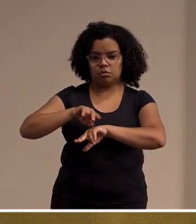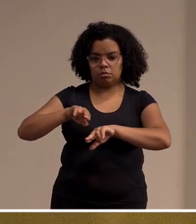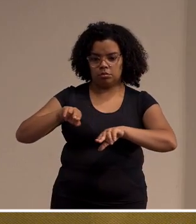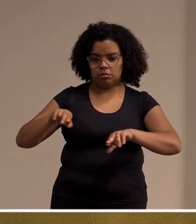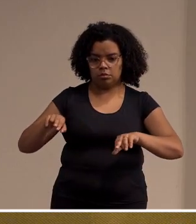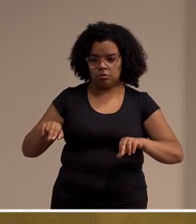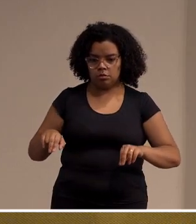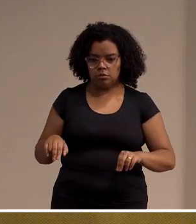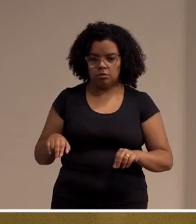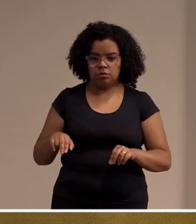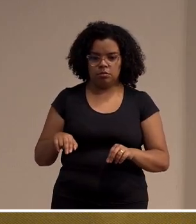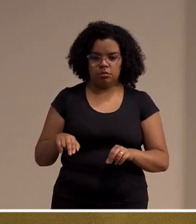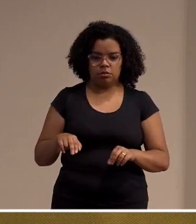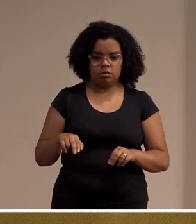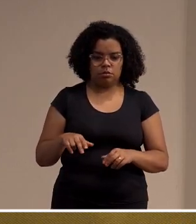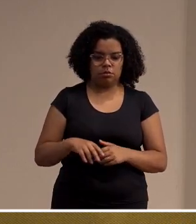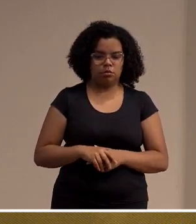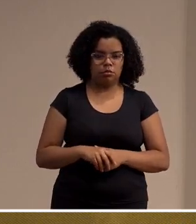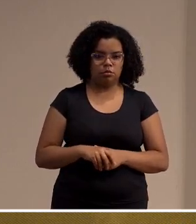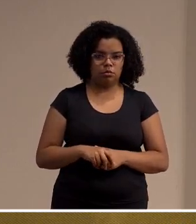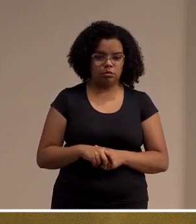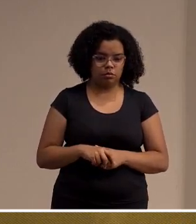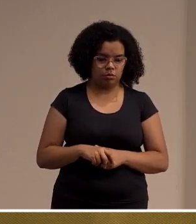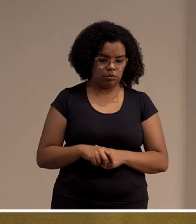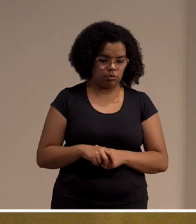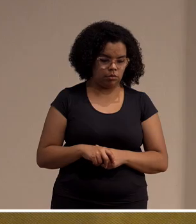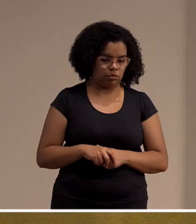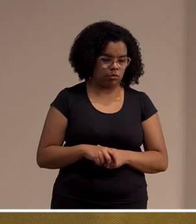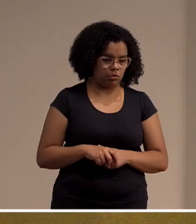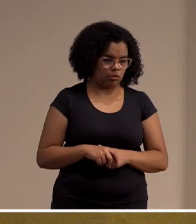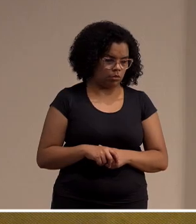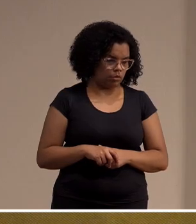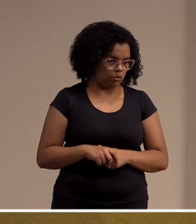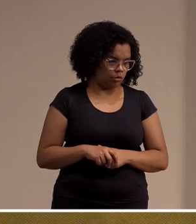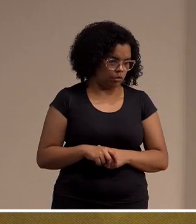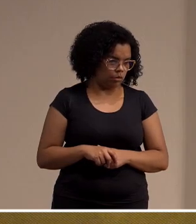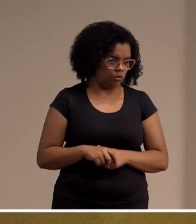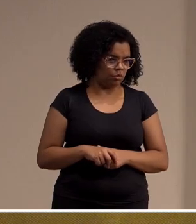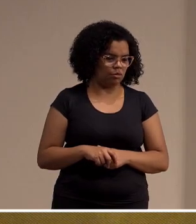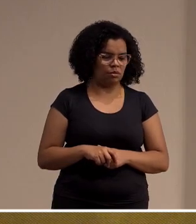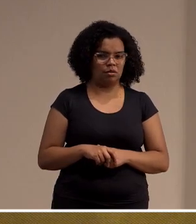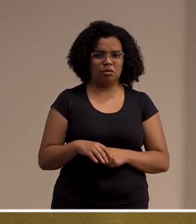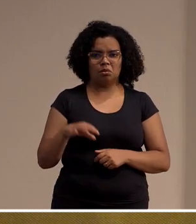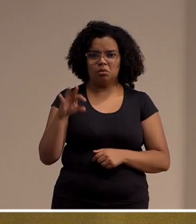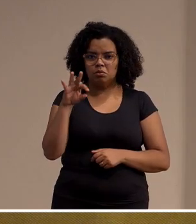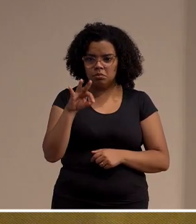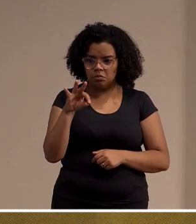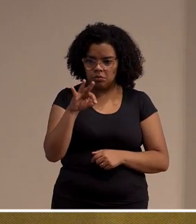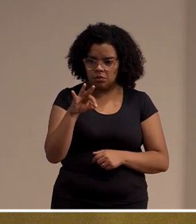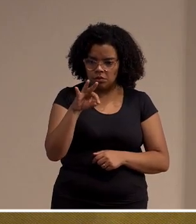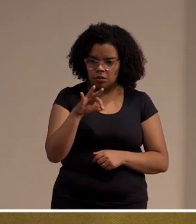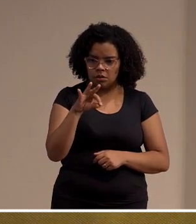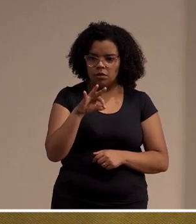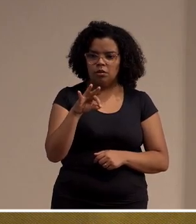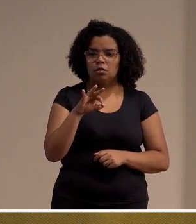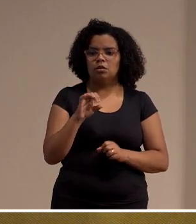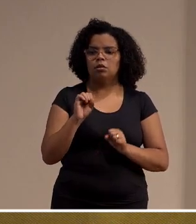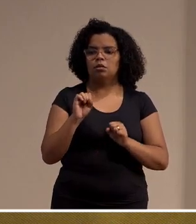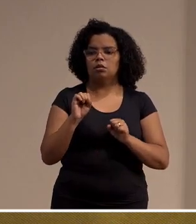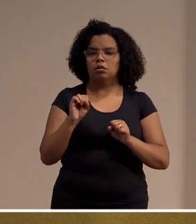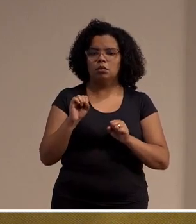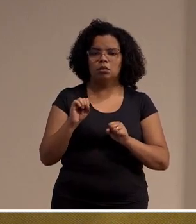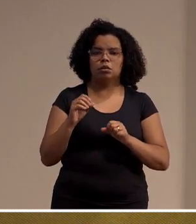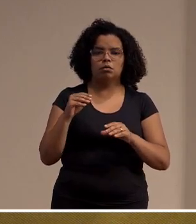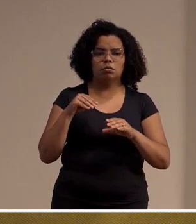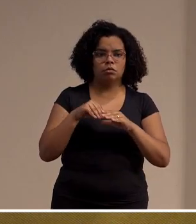golpea países del sur global como hace décadas y enfermedades de mosquitos también, que por cierto fueron introducidos